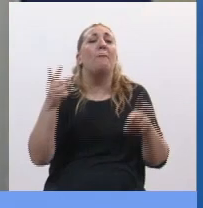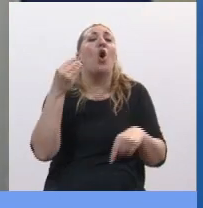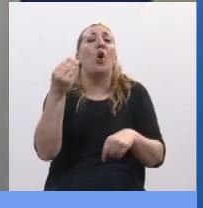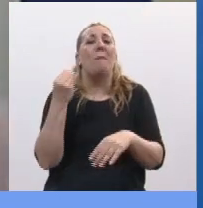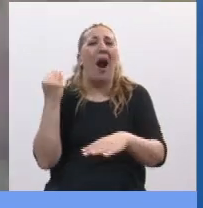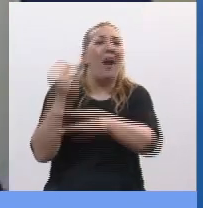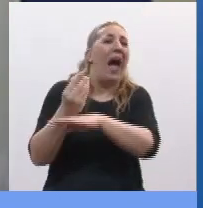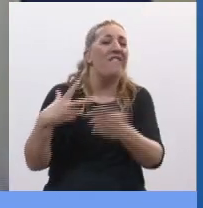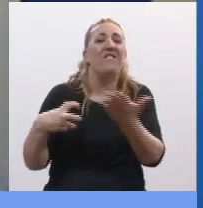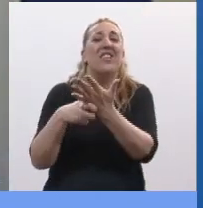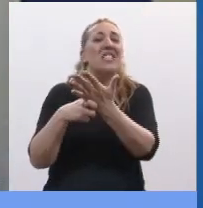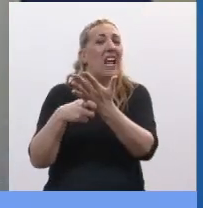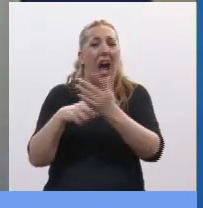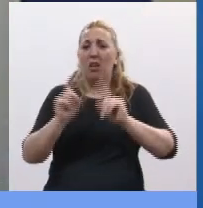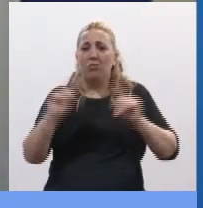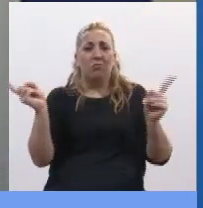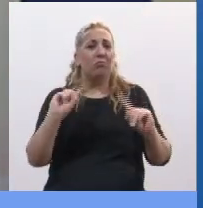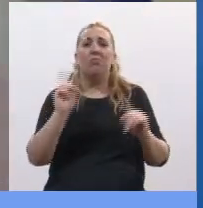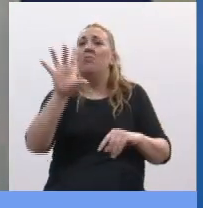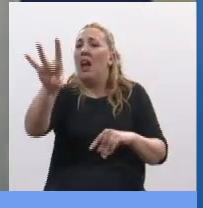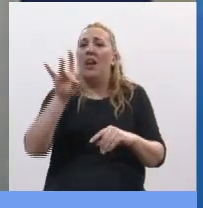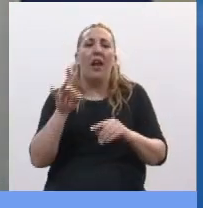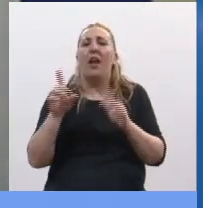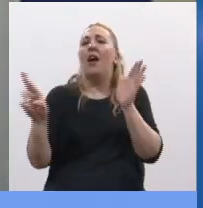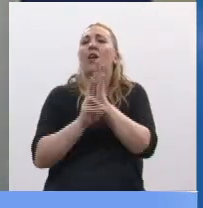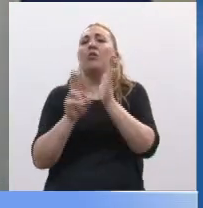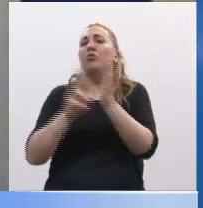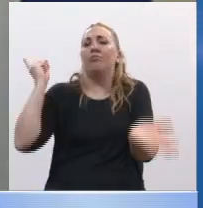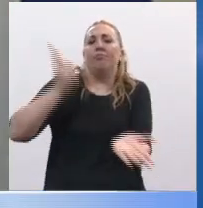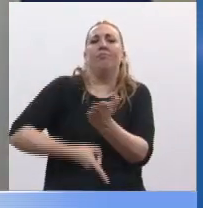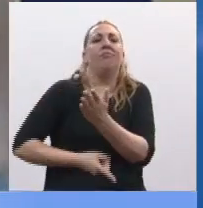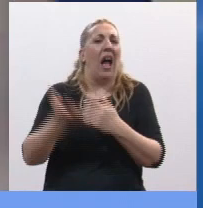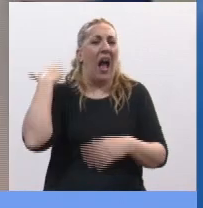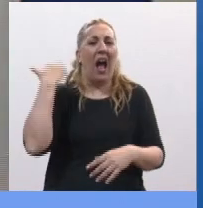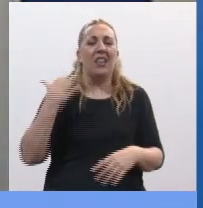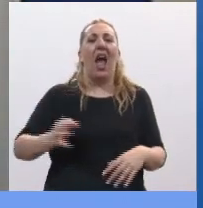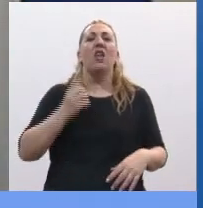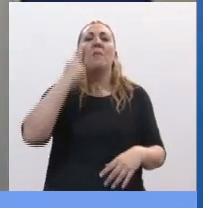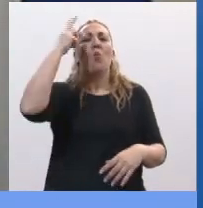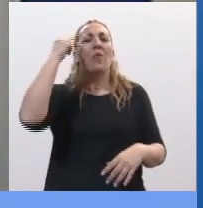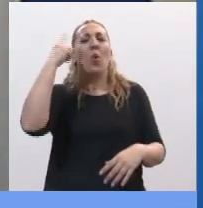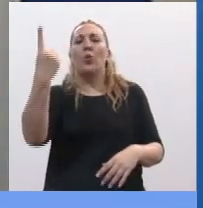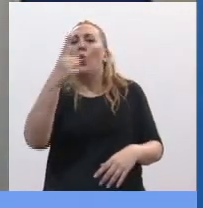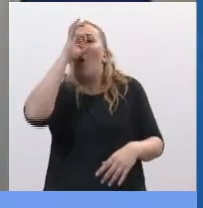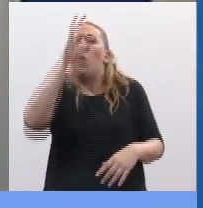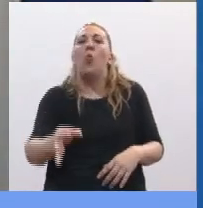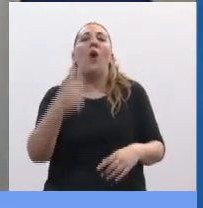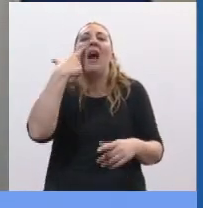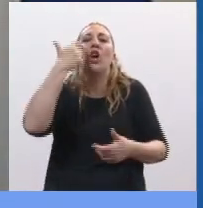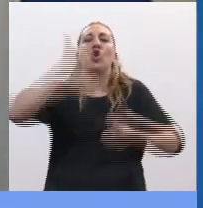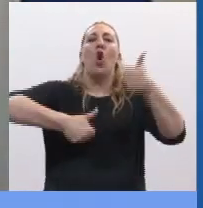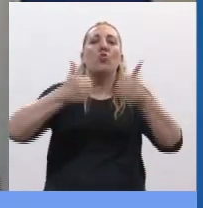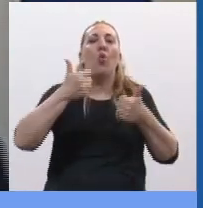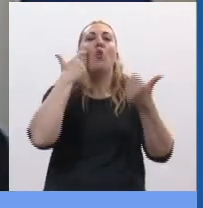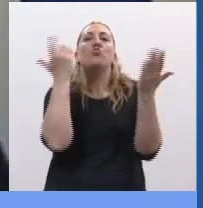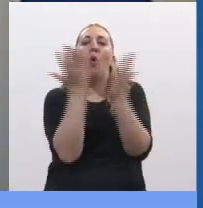fiscal raso, fue elegido por una resolución arbitraria del Ministerio de Justicia en el año 91, 92, jamás pasó por un